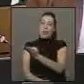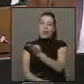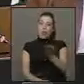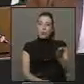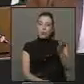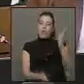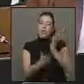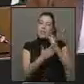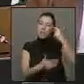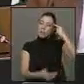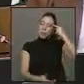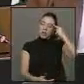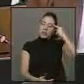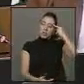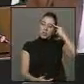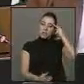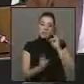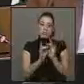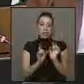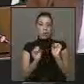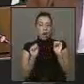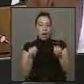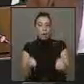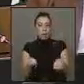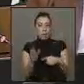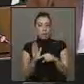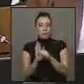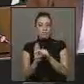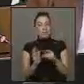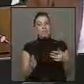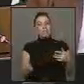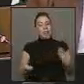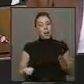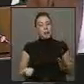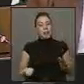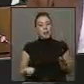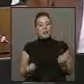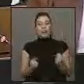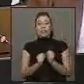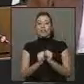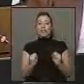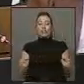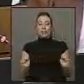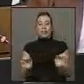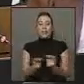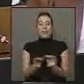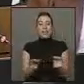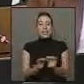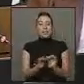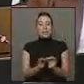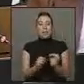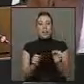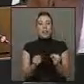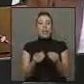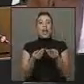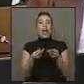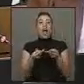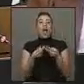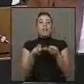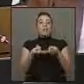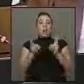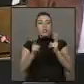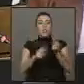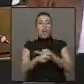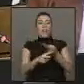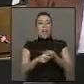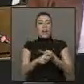ustedes a conciencia. En caso de no aprobarse esta indicación, lamentablemente no tendría ninguna forma para justificar la apertura que se hizo de los arriendos,